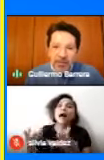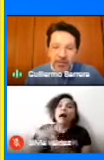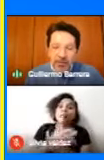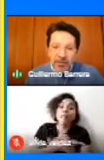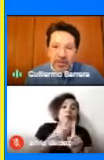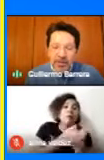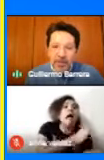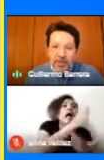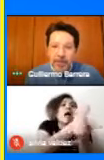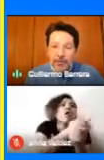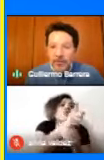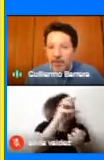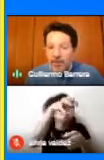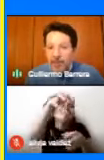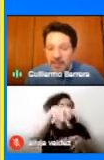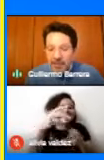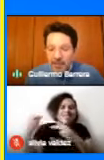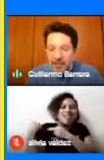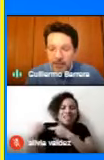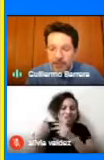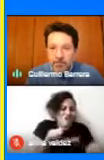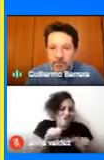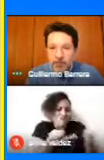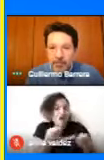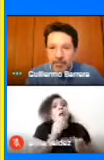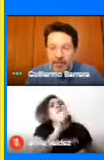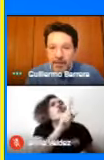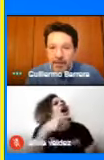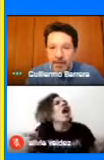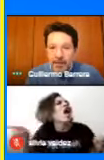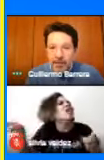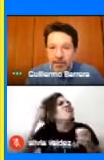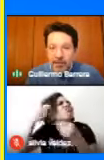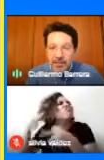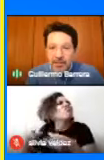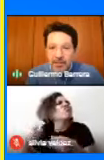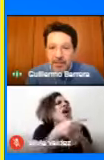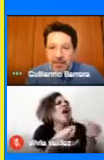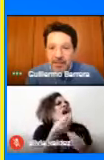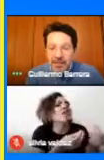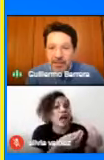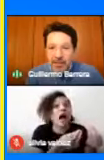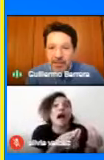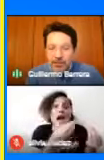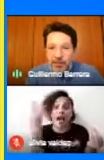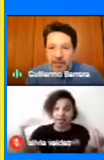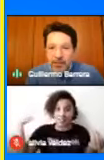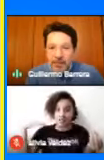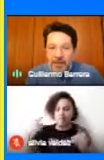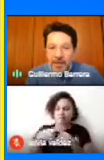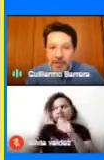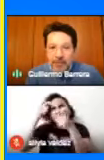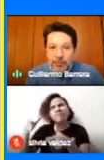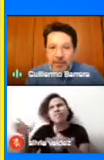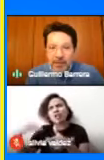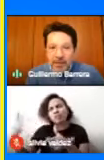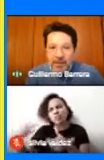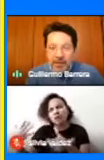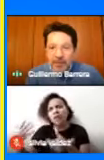los órganos de control y preguntar por lo que hacía el Estado. Y entonces el Estado después devolvía